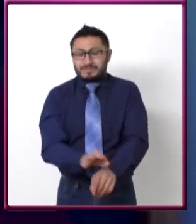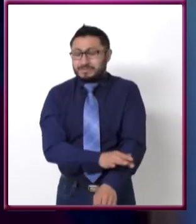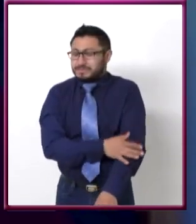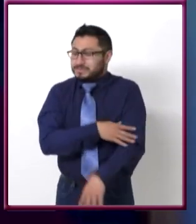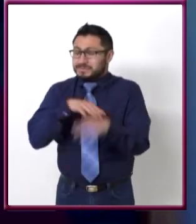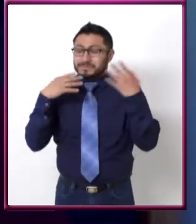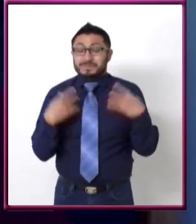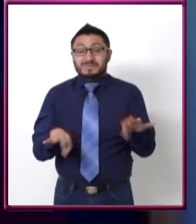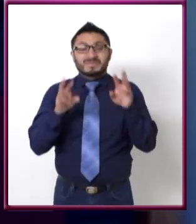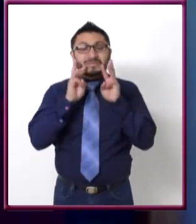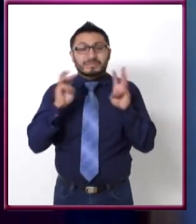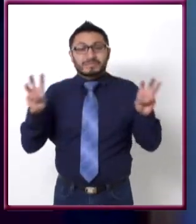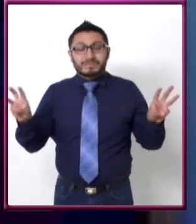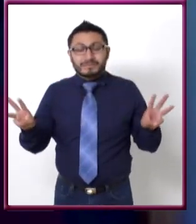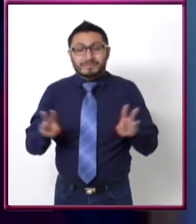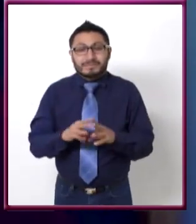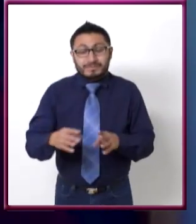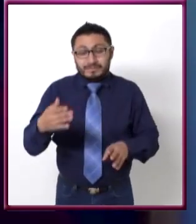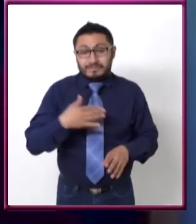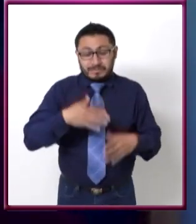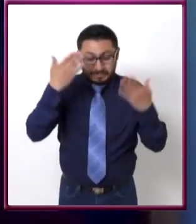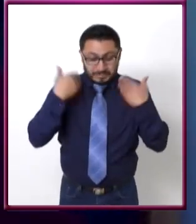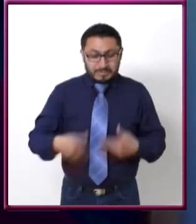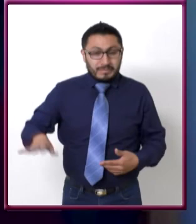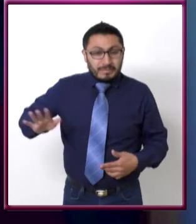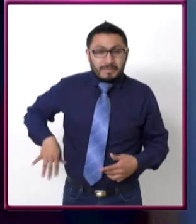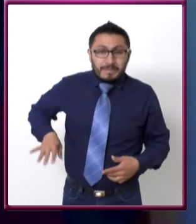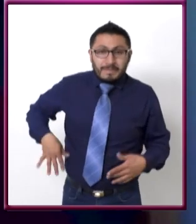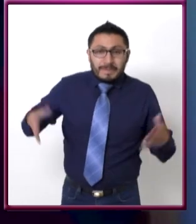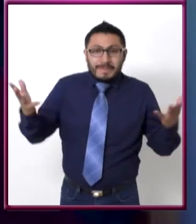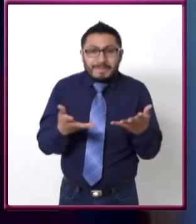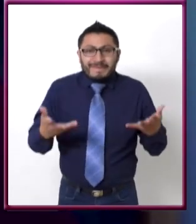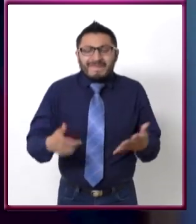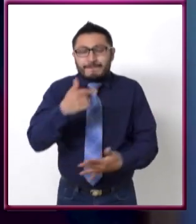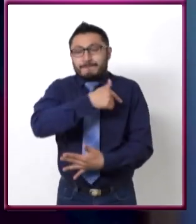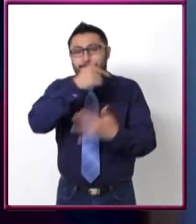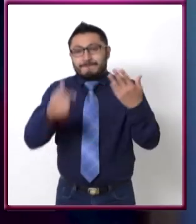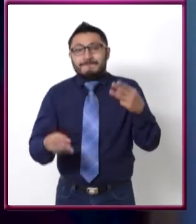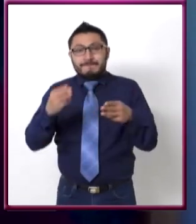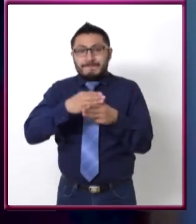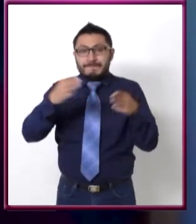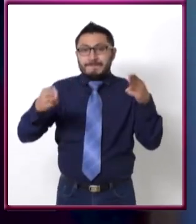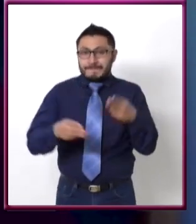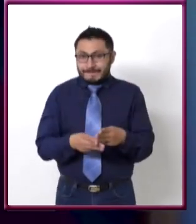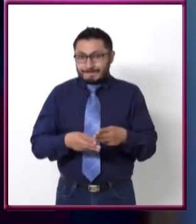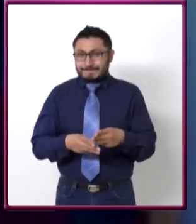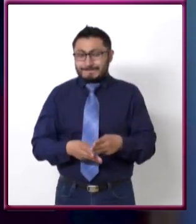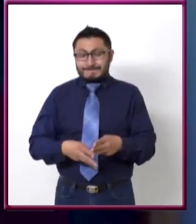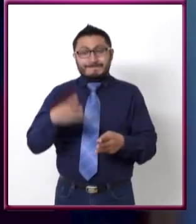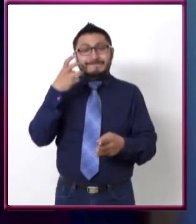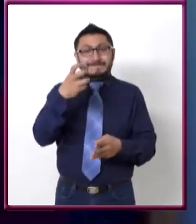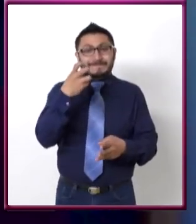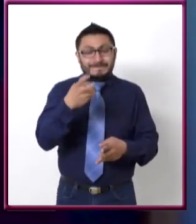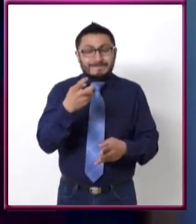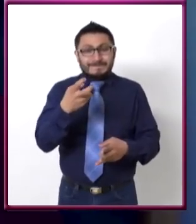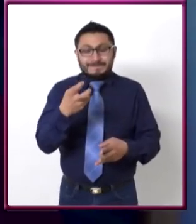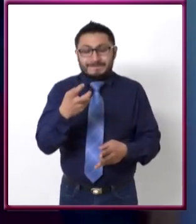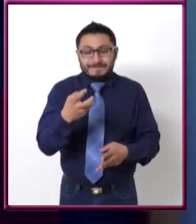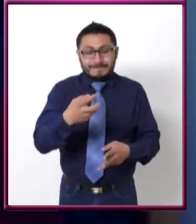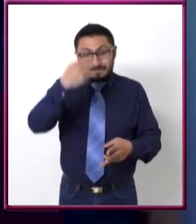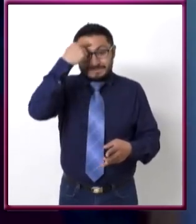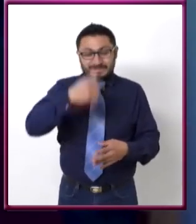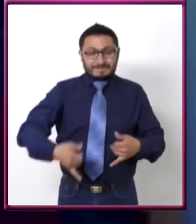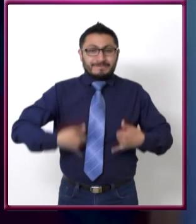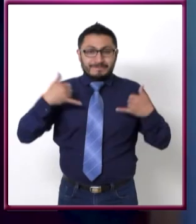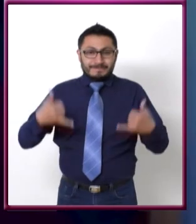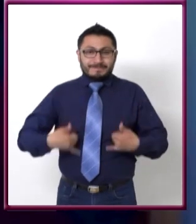canal extraordinario. Yo acabo de realizar toda una serie de materiales justamente para